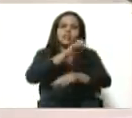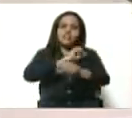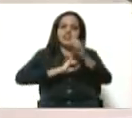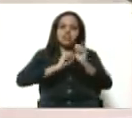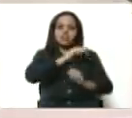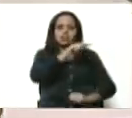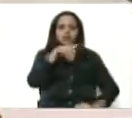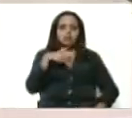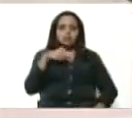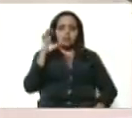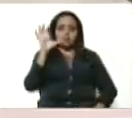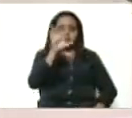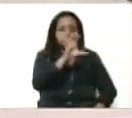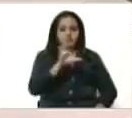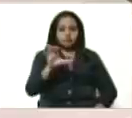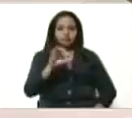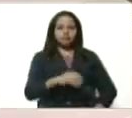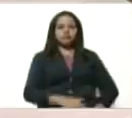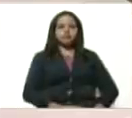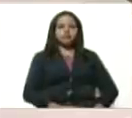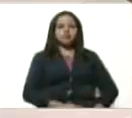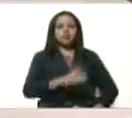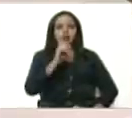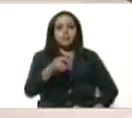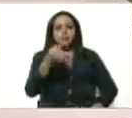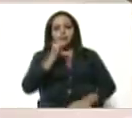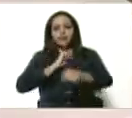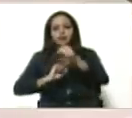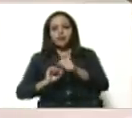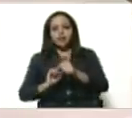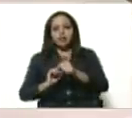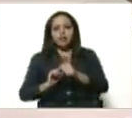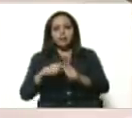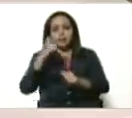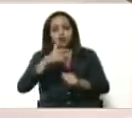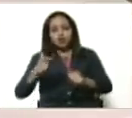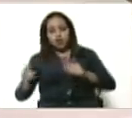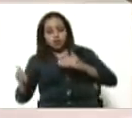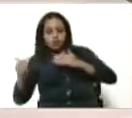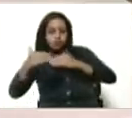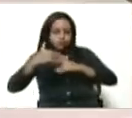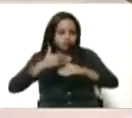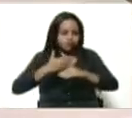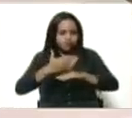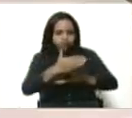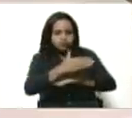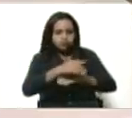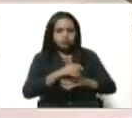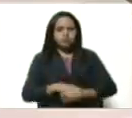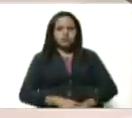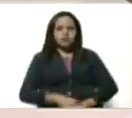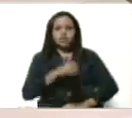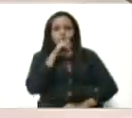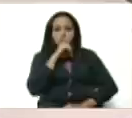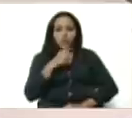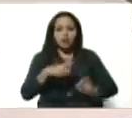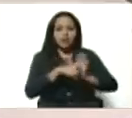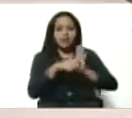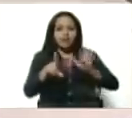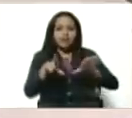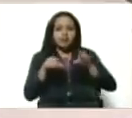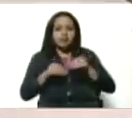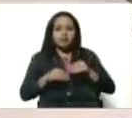nuestros espacios y sobre todo para evitar el paso de personas que no hayan cumplido el protocolo nacional de atención al cob y